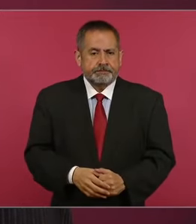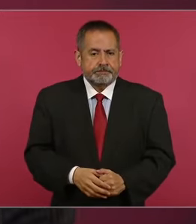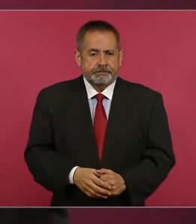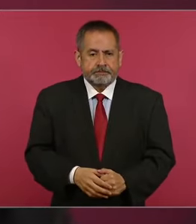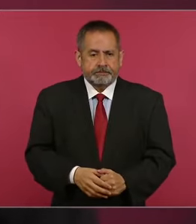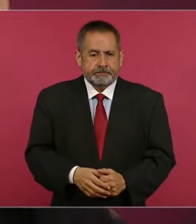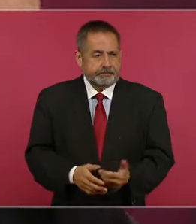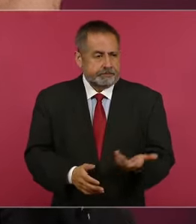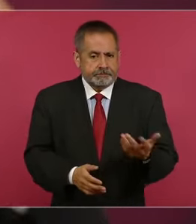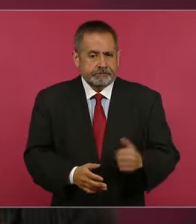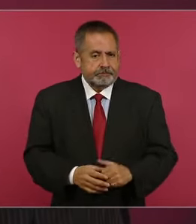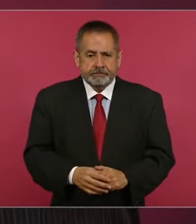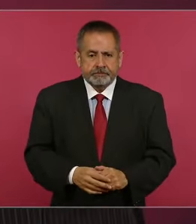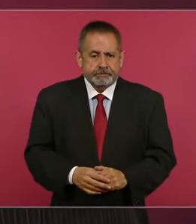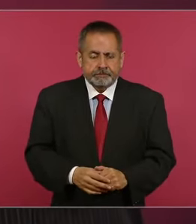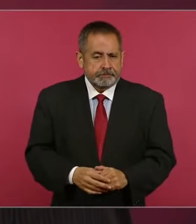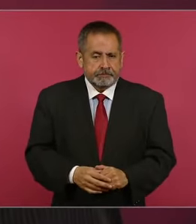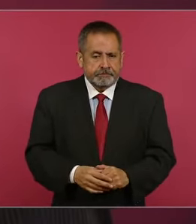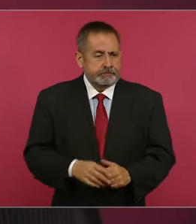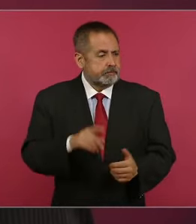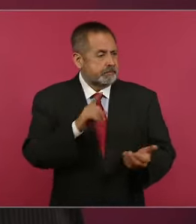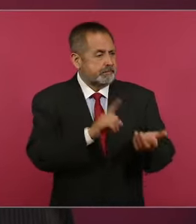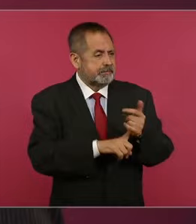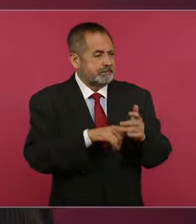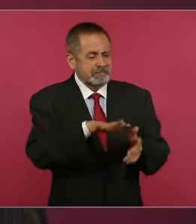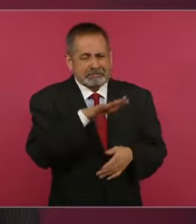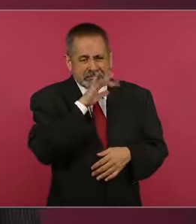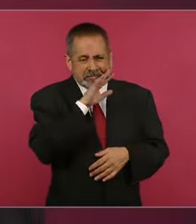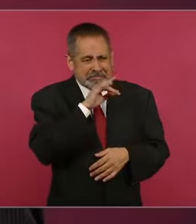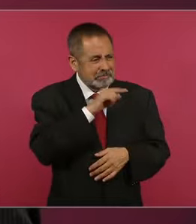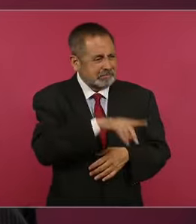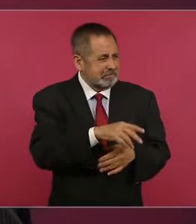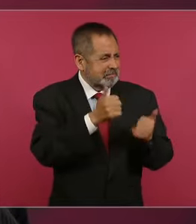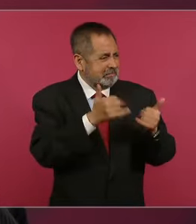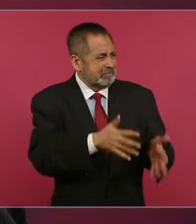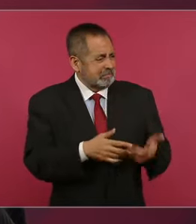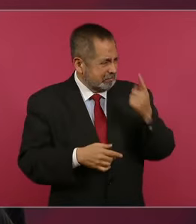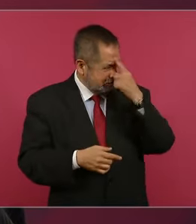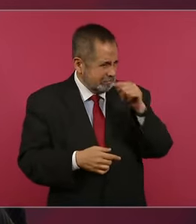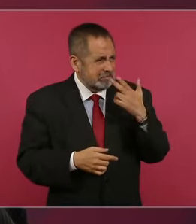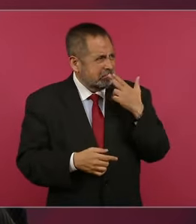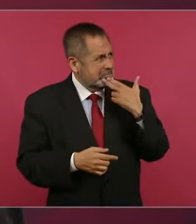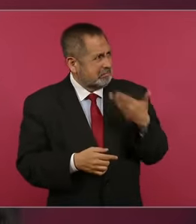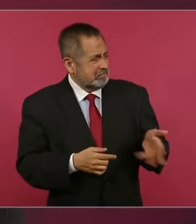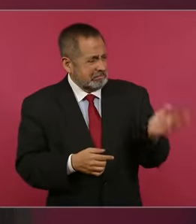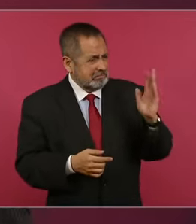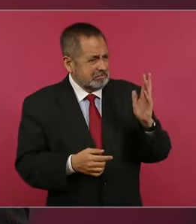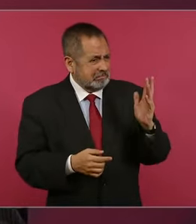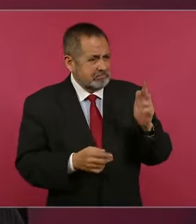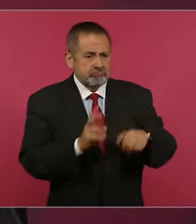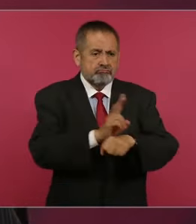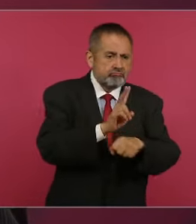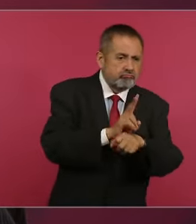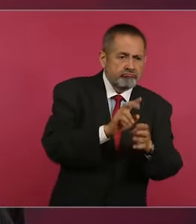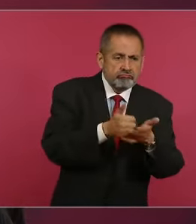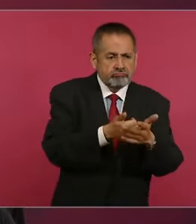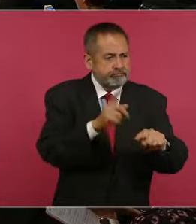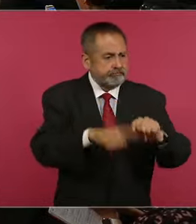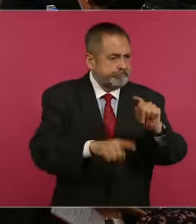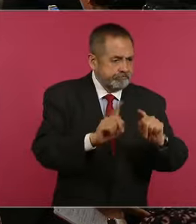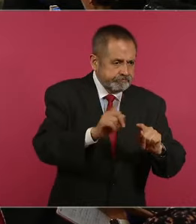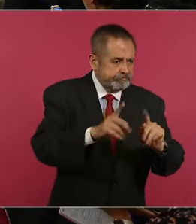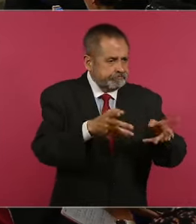O sea, es una rémora, una carga. Nada más